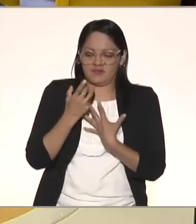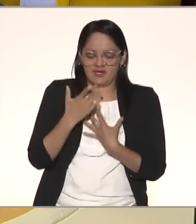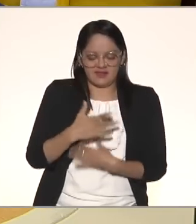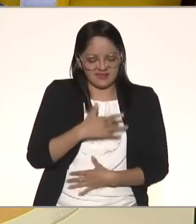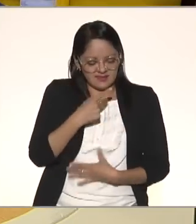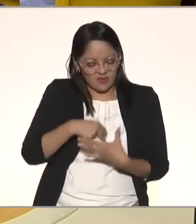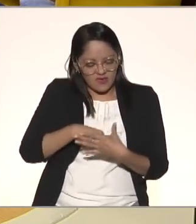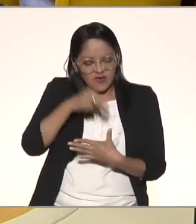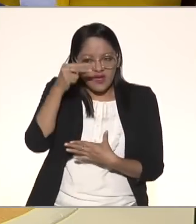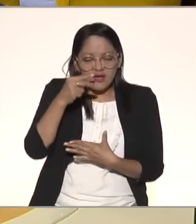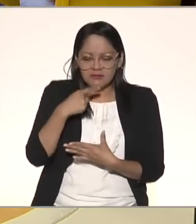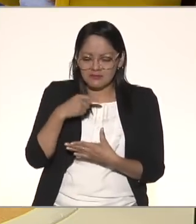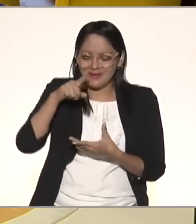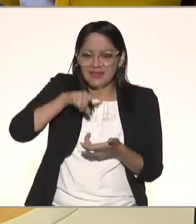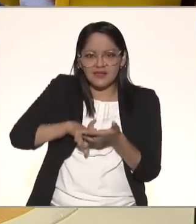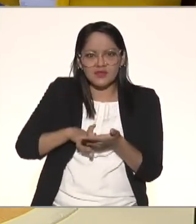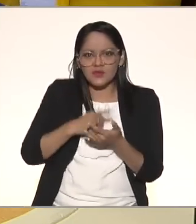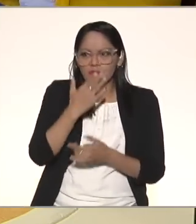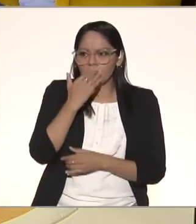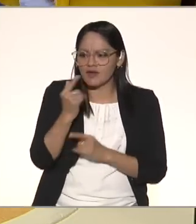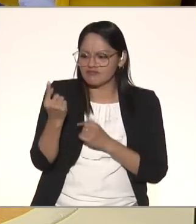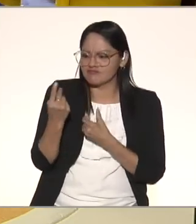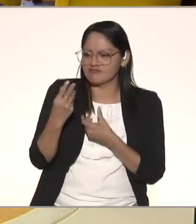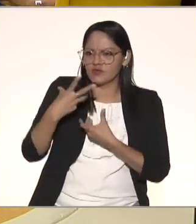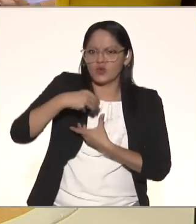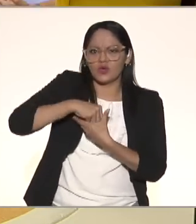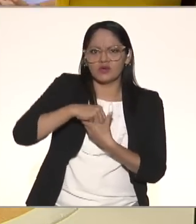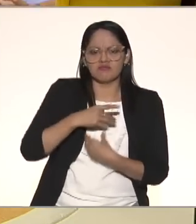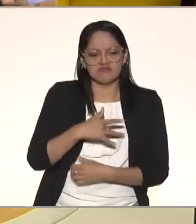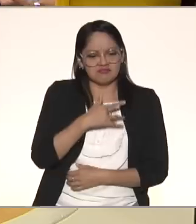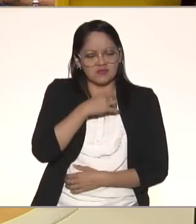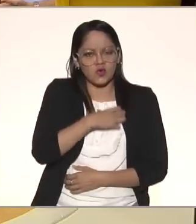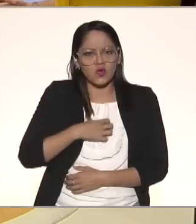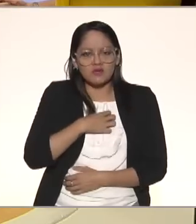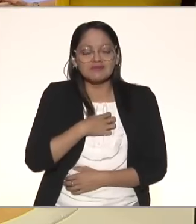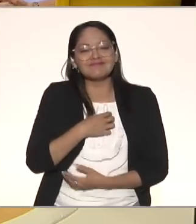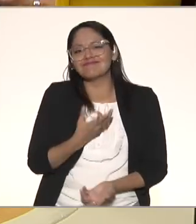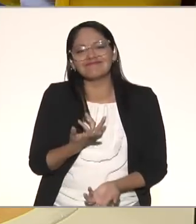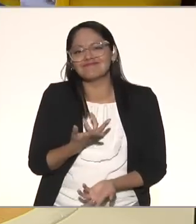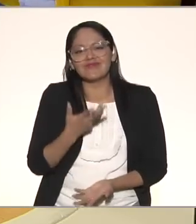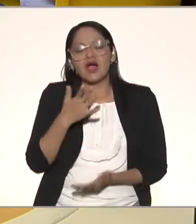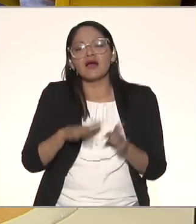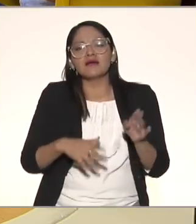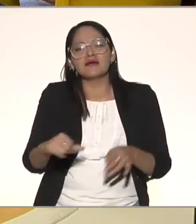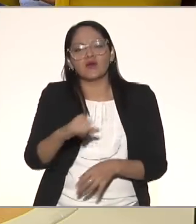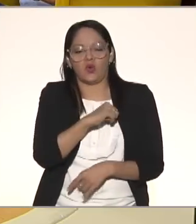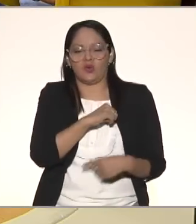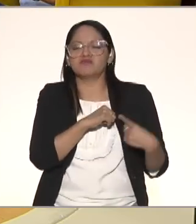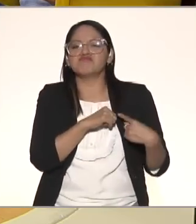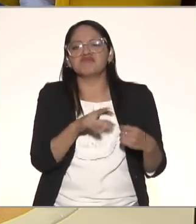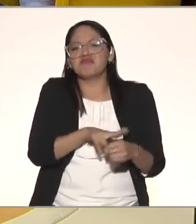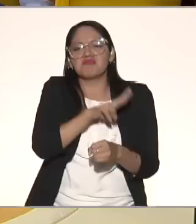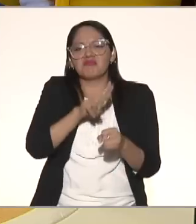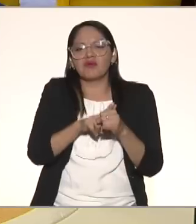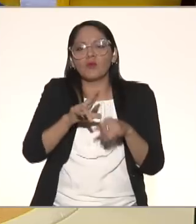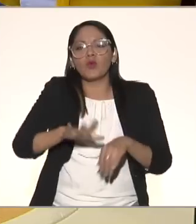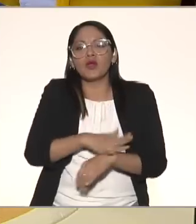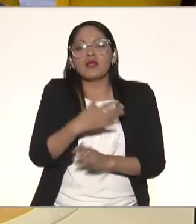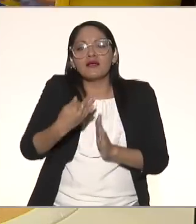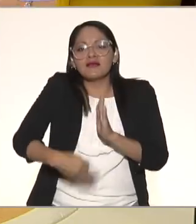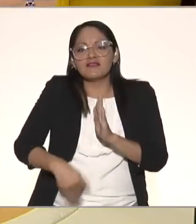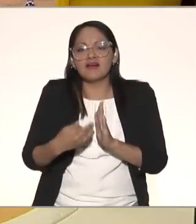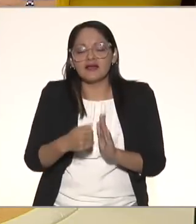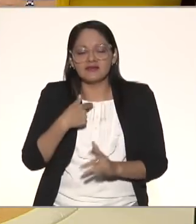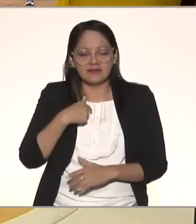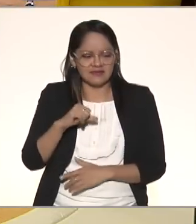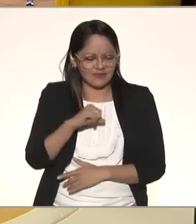sin resolver o sin trabajar, nos hace ser egoístas por naturaleza, porque sentimos que estamos faltos. Desde